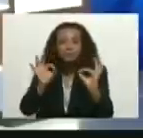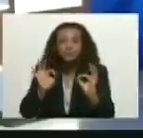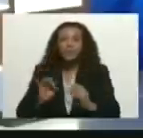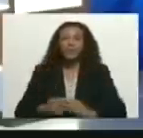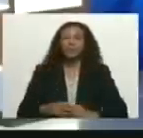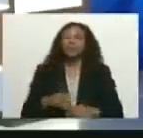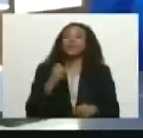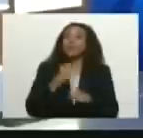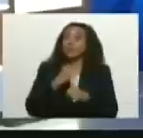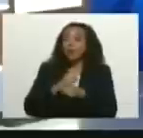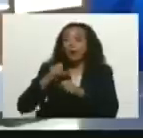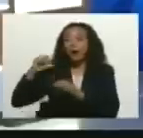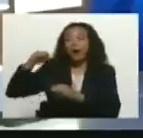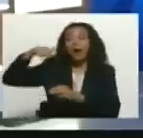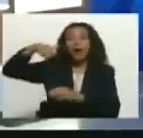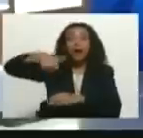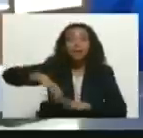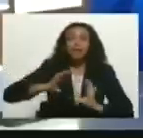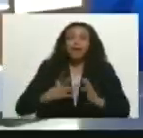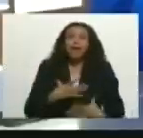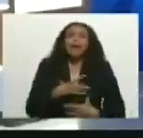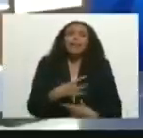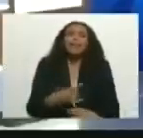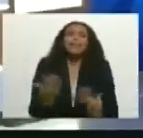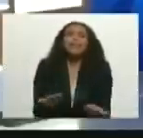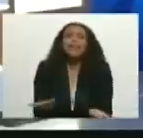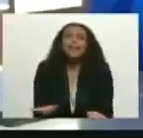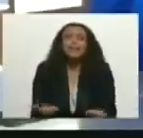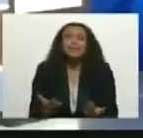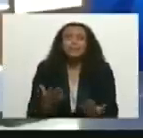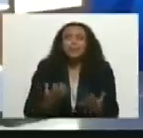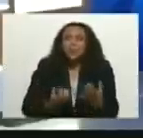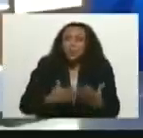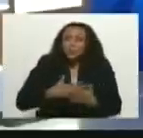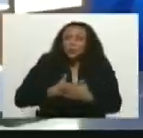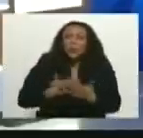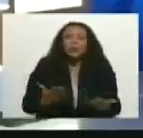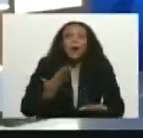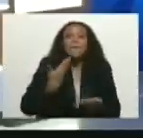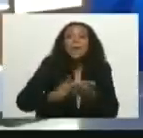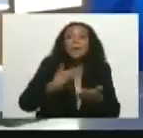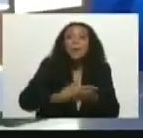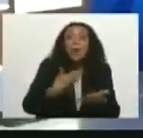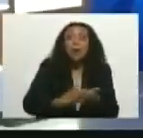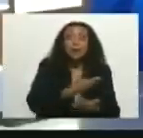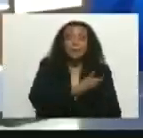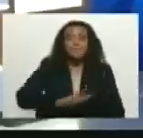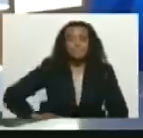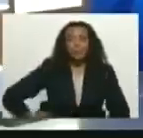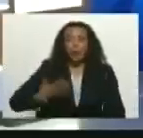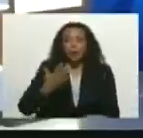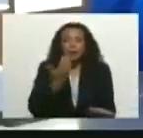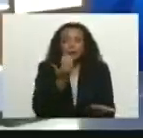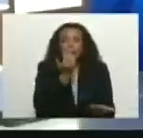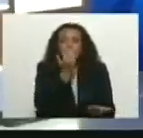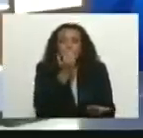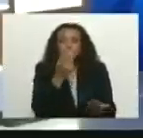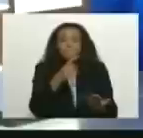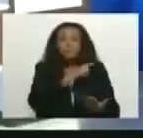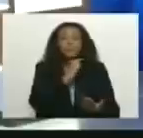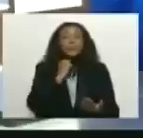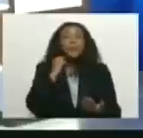un trabajo que se viene haciendo, y esta iniciativa nació de una propuesta que me hizo el padre Numa